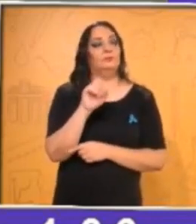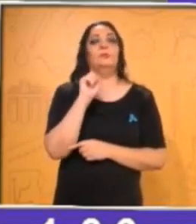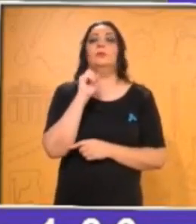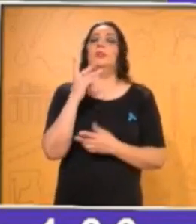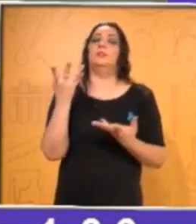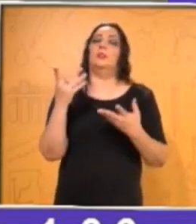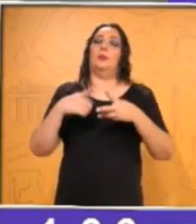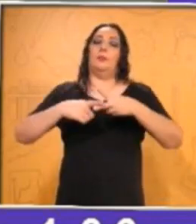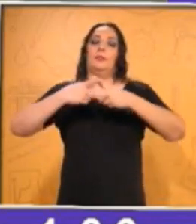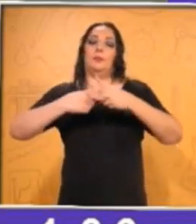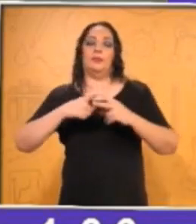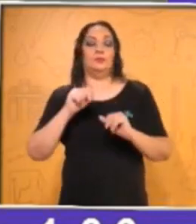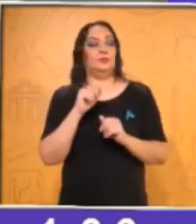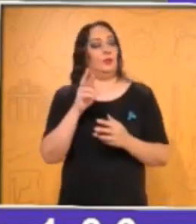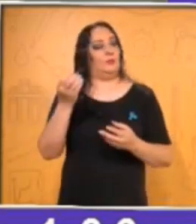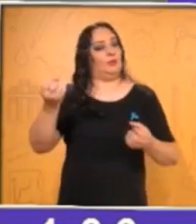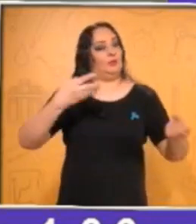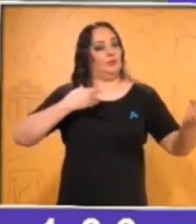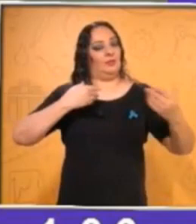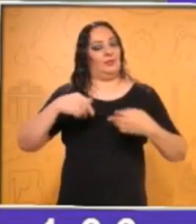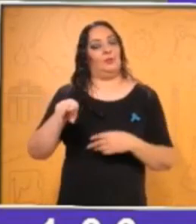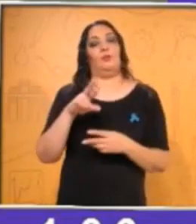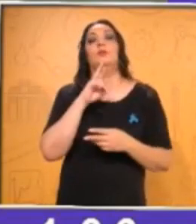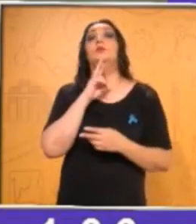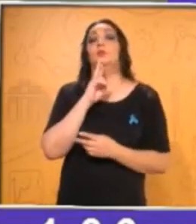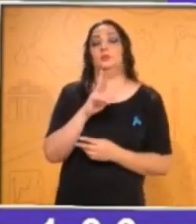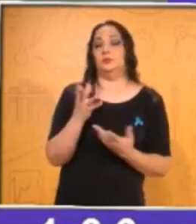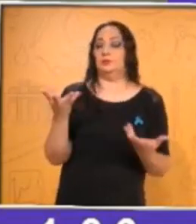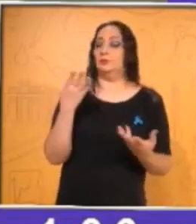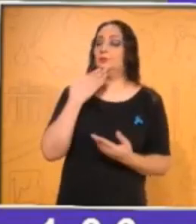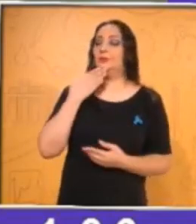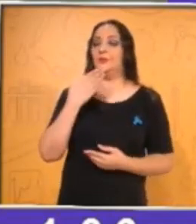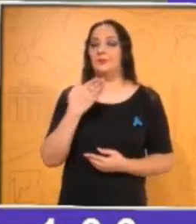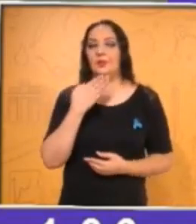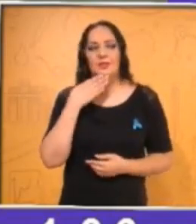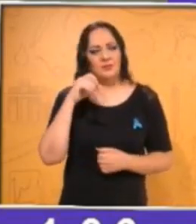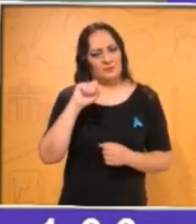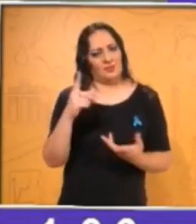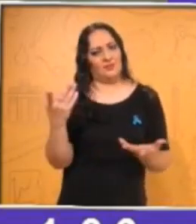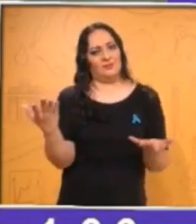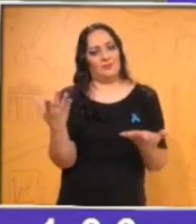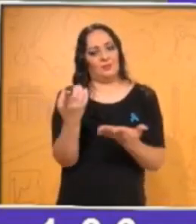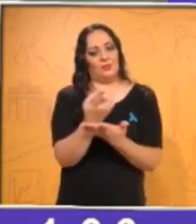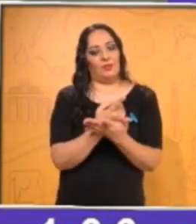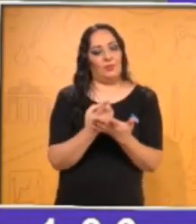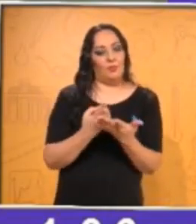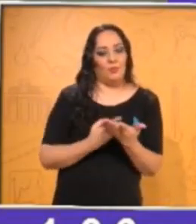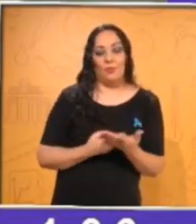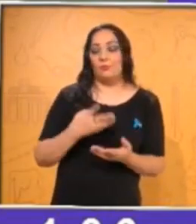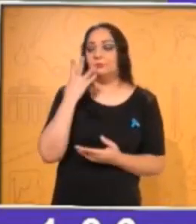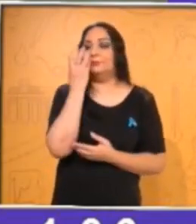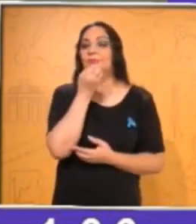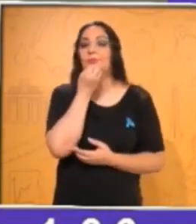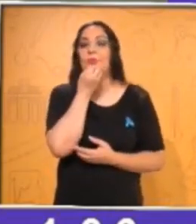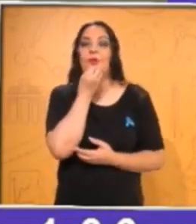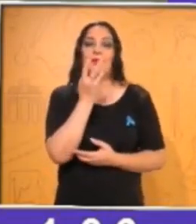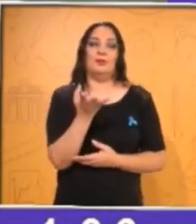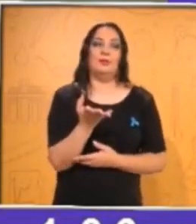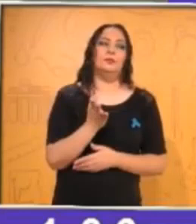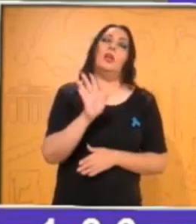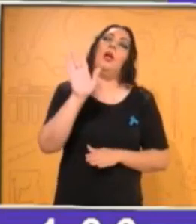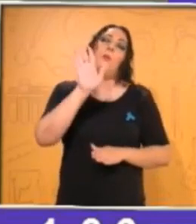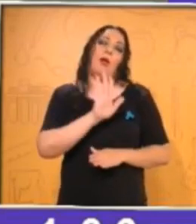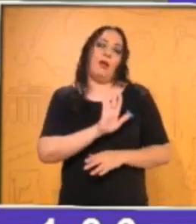nos mandaron ahí las soluciones, muy bien, lo realizaron muy bien. Realizaron dibujos muy bonitos, parecidos a los que